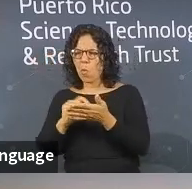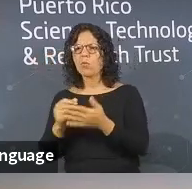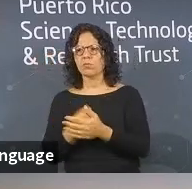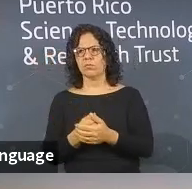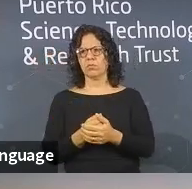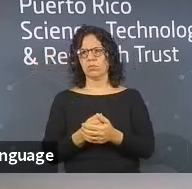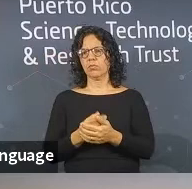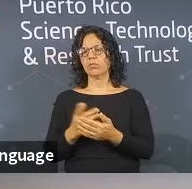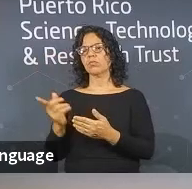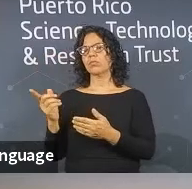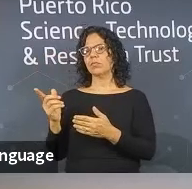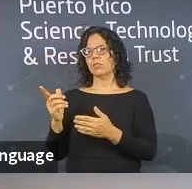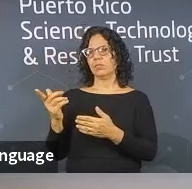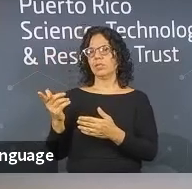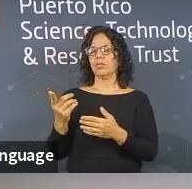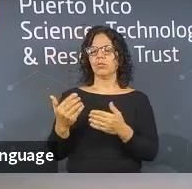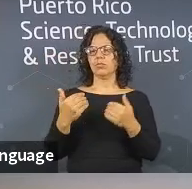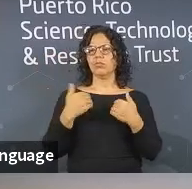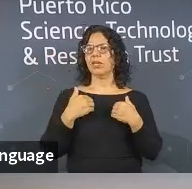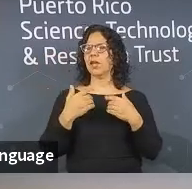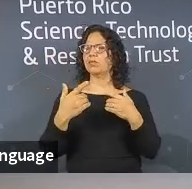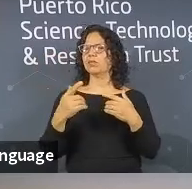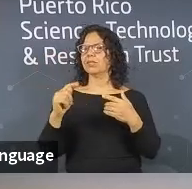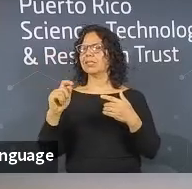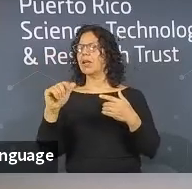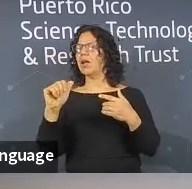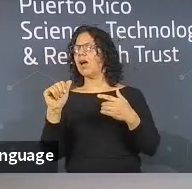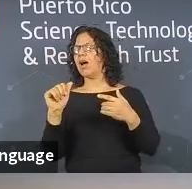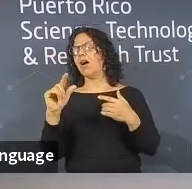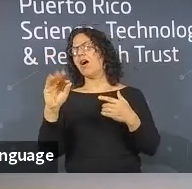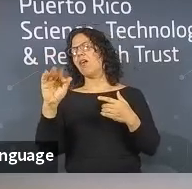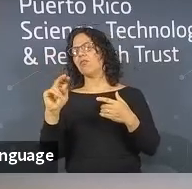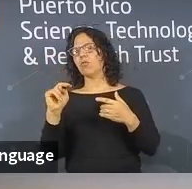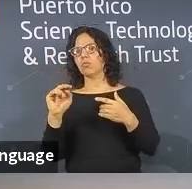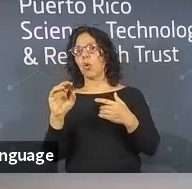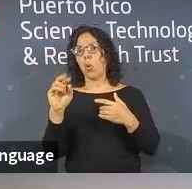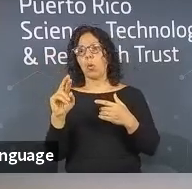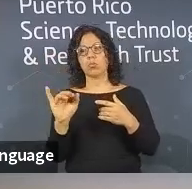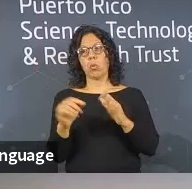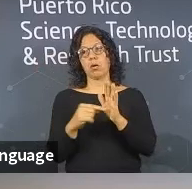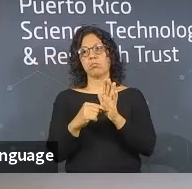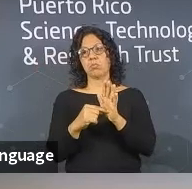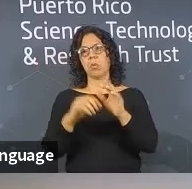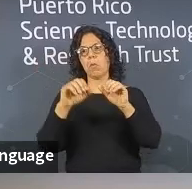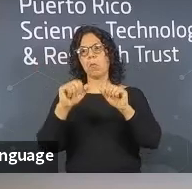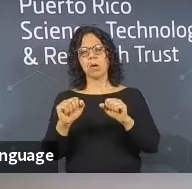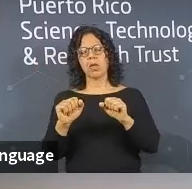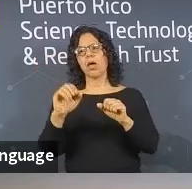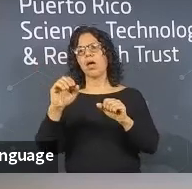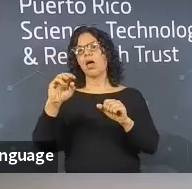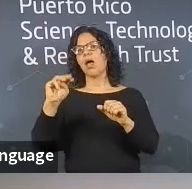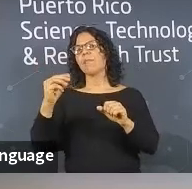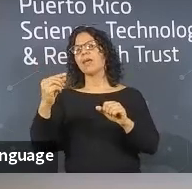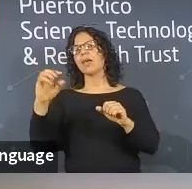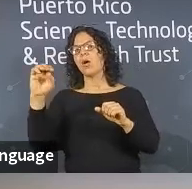que han sido laminados con teflón o como dicen en el slide, puede ser óxido de magnesio, que es